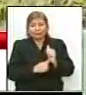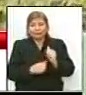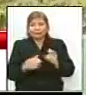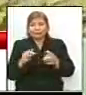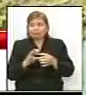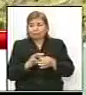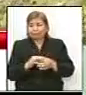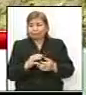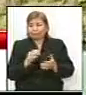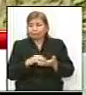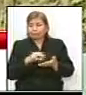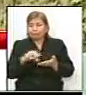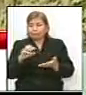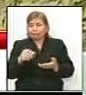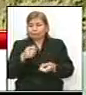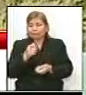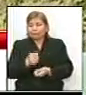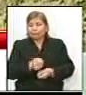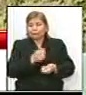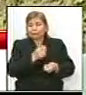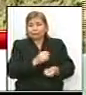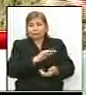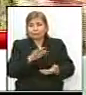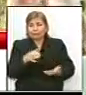compoblanos y agricultores en general.